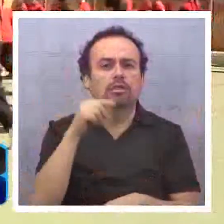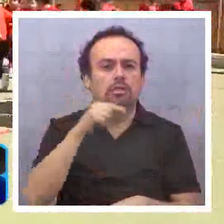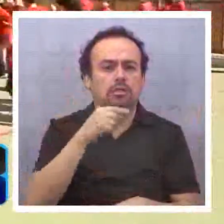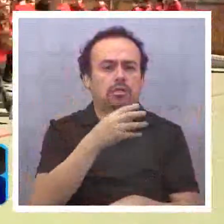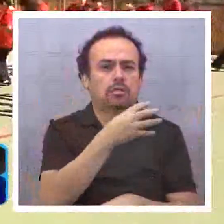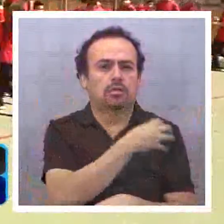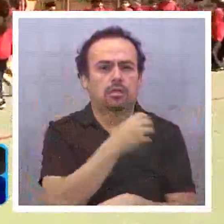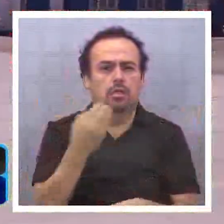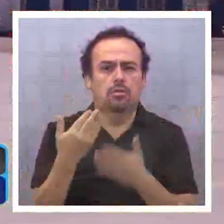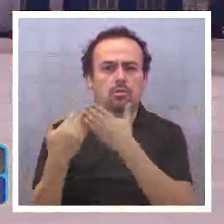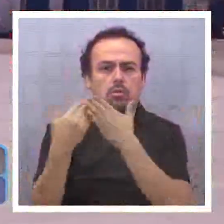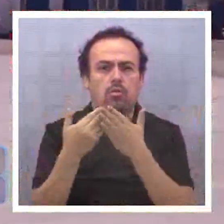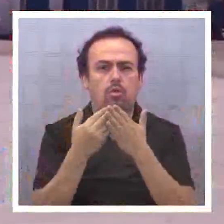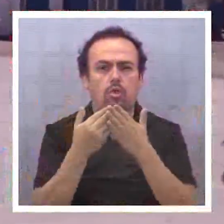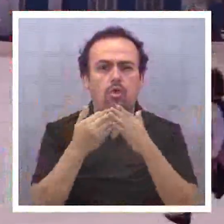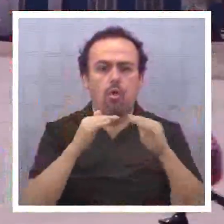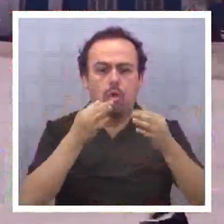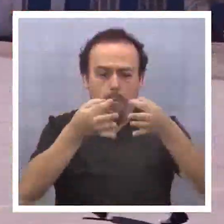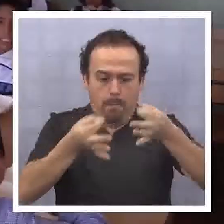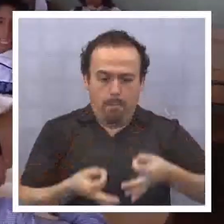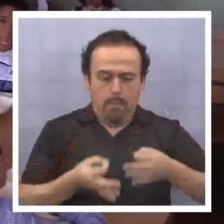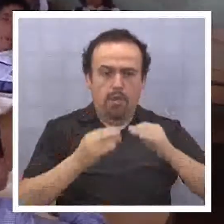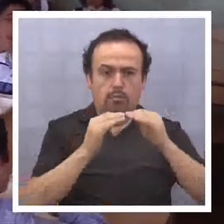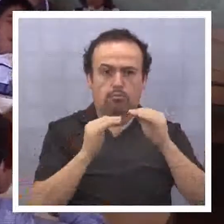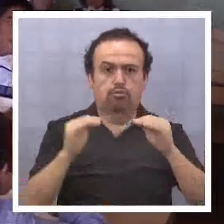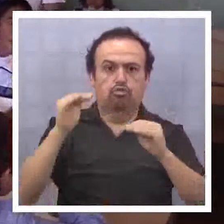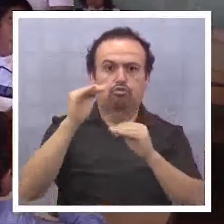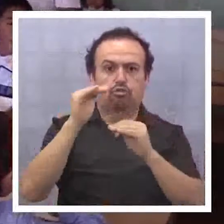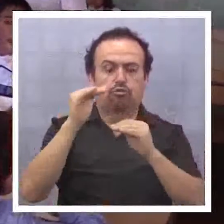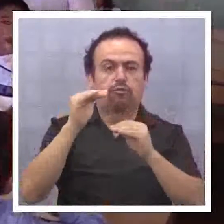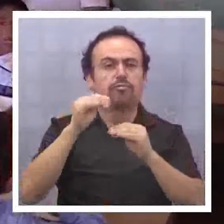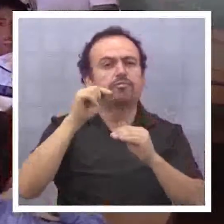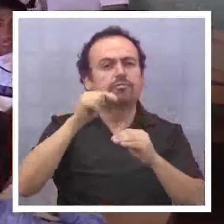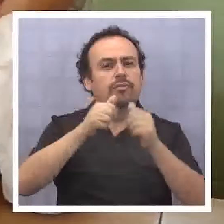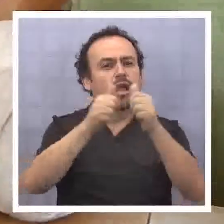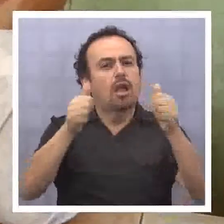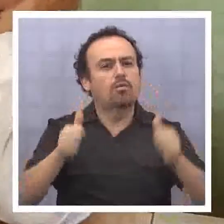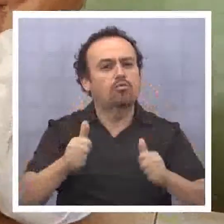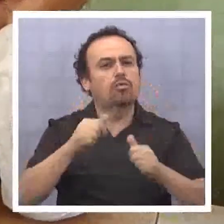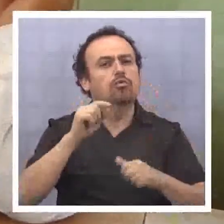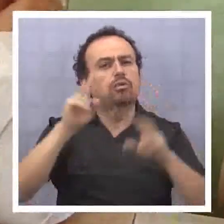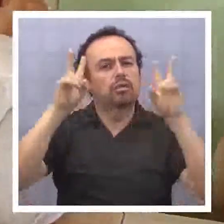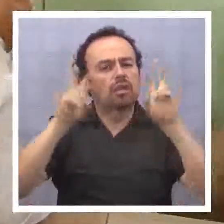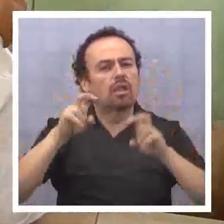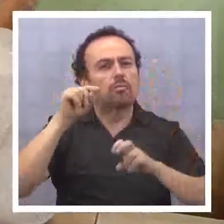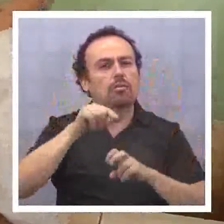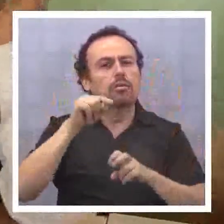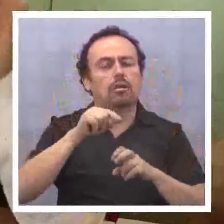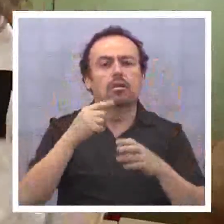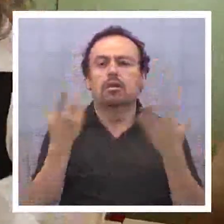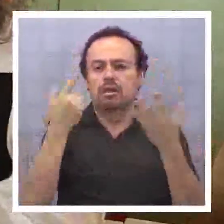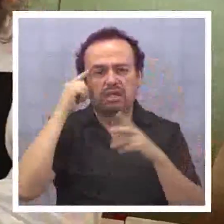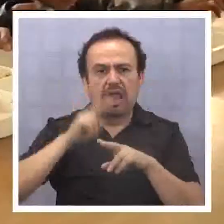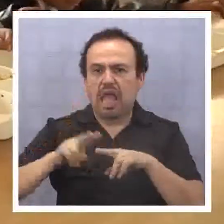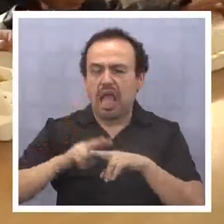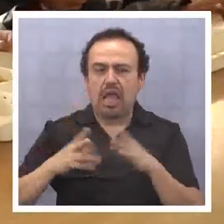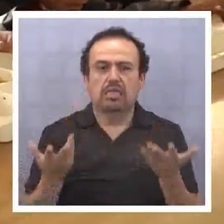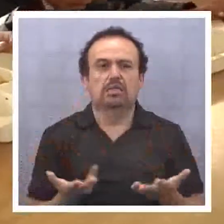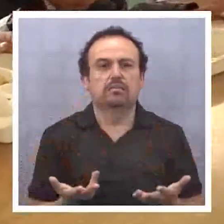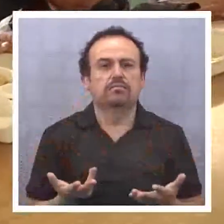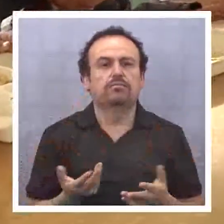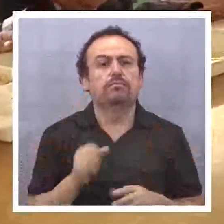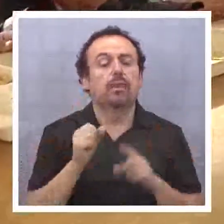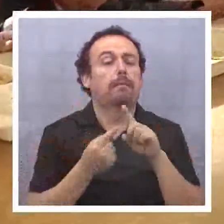de la región por sobre el promedio nacional autoridades relacionadas al tema ya plantean medidas al respecto